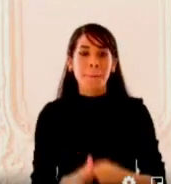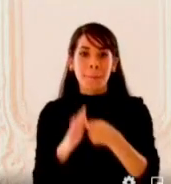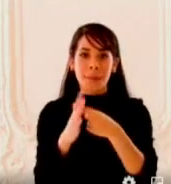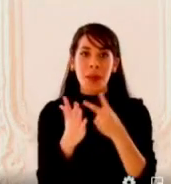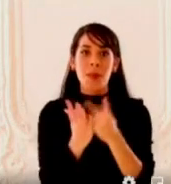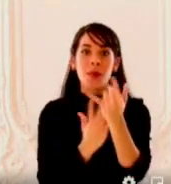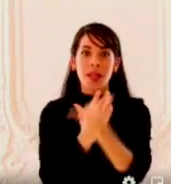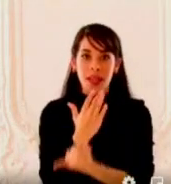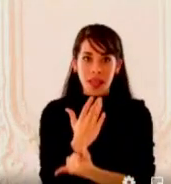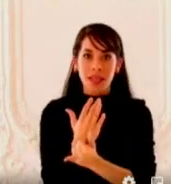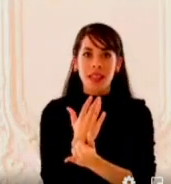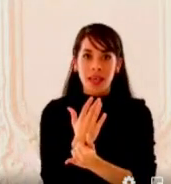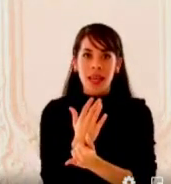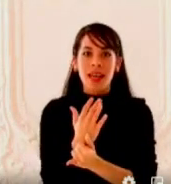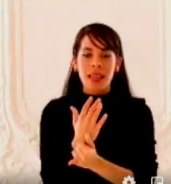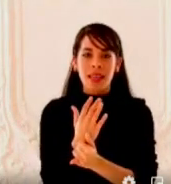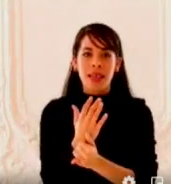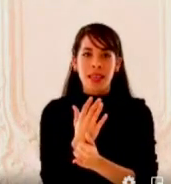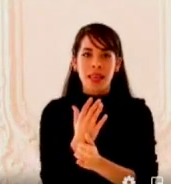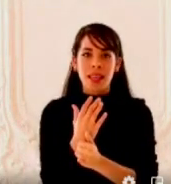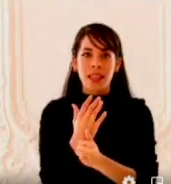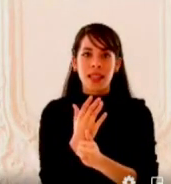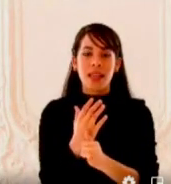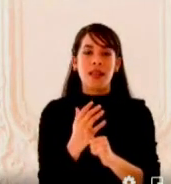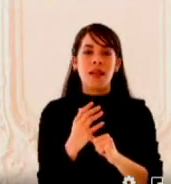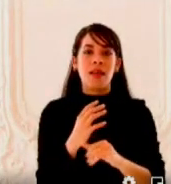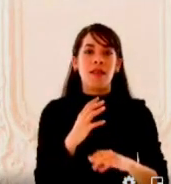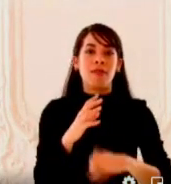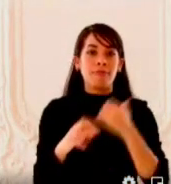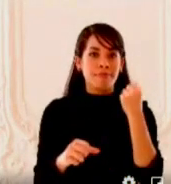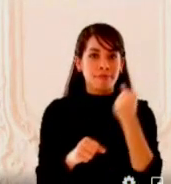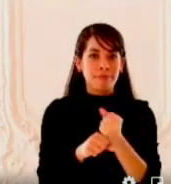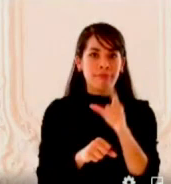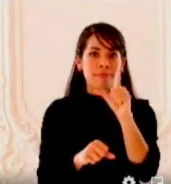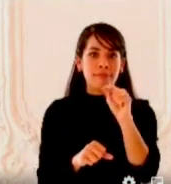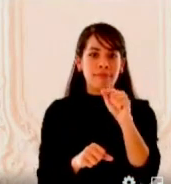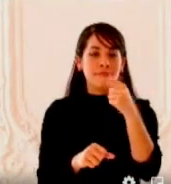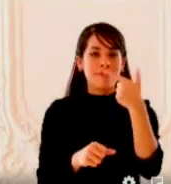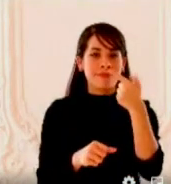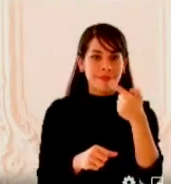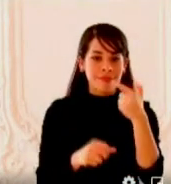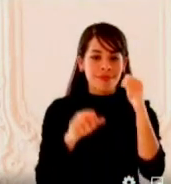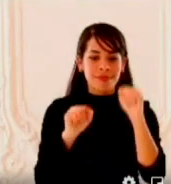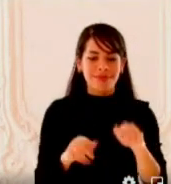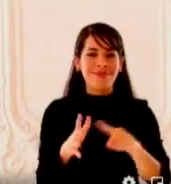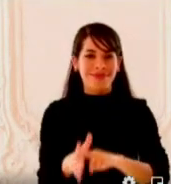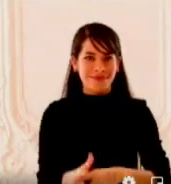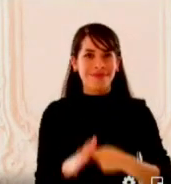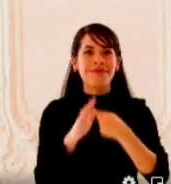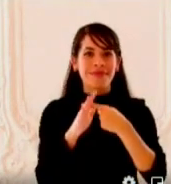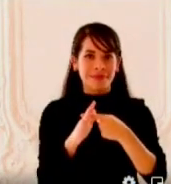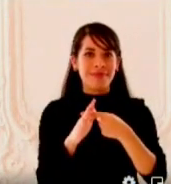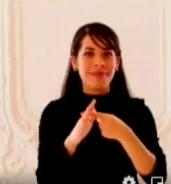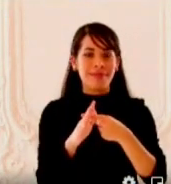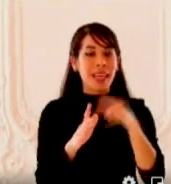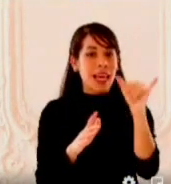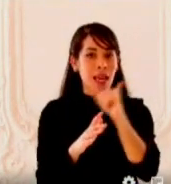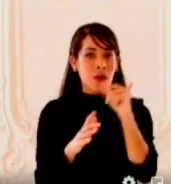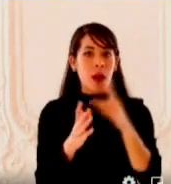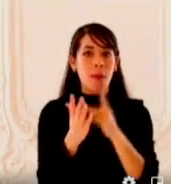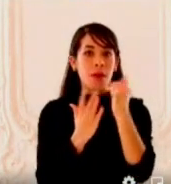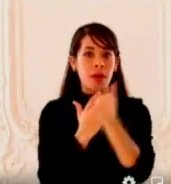en los primeros meses del próximo año, el trabajar el alumbrado de esos expresos. Sin embargo, ya por ejemplo, en el proyecto de